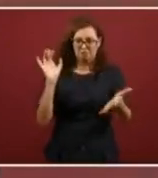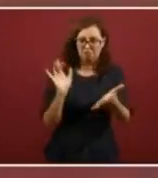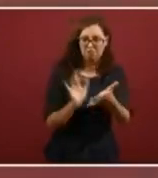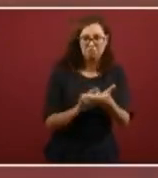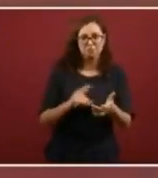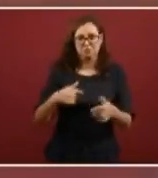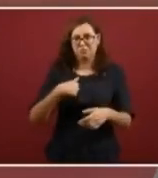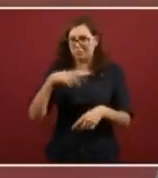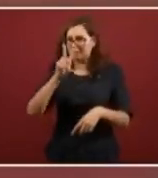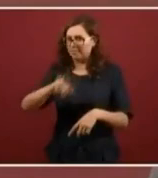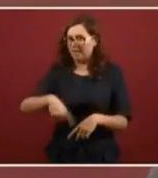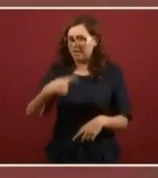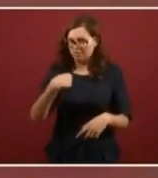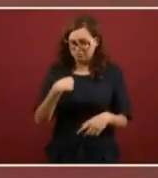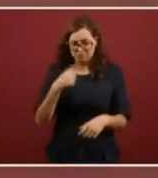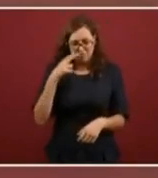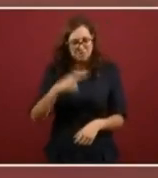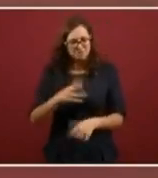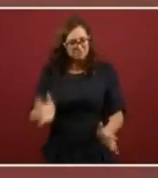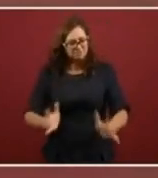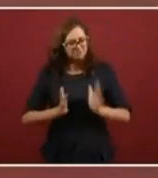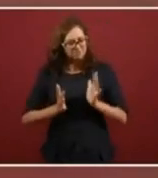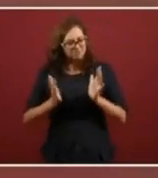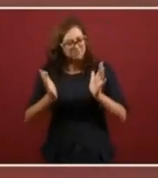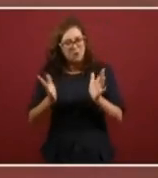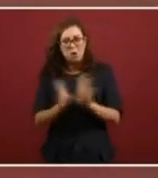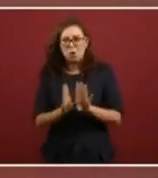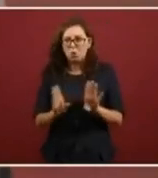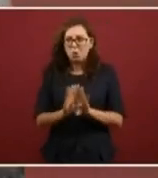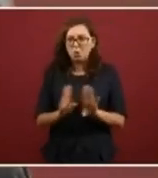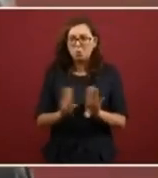sí me llamó la atención porque